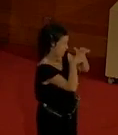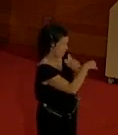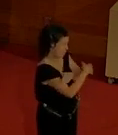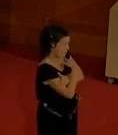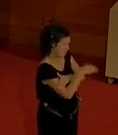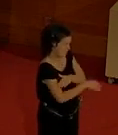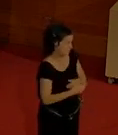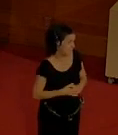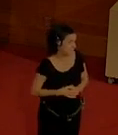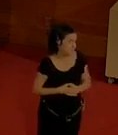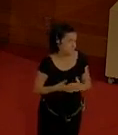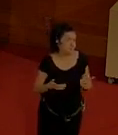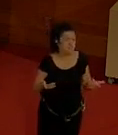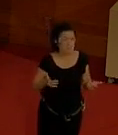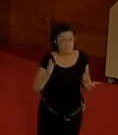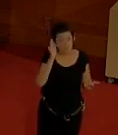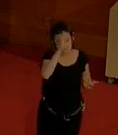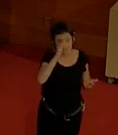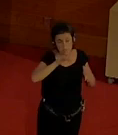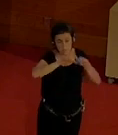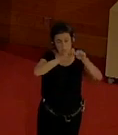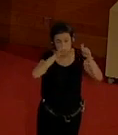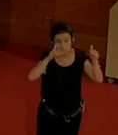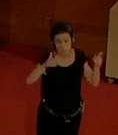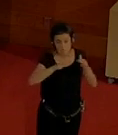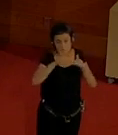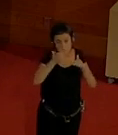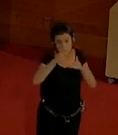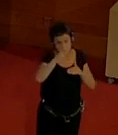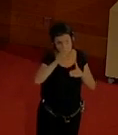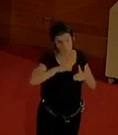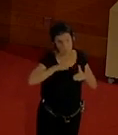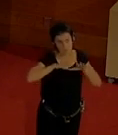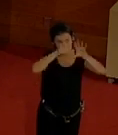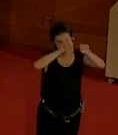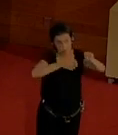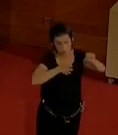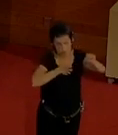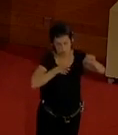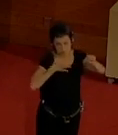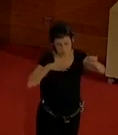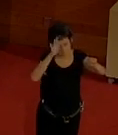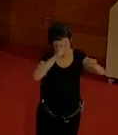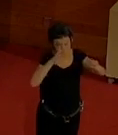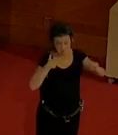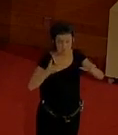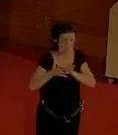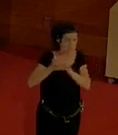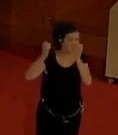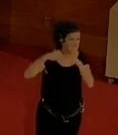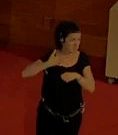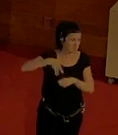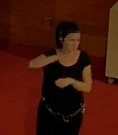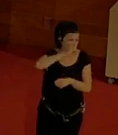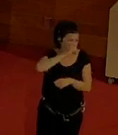teóricamente el espacio exterior está eh eh No se puede militarizar teóricamente pero ya digo ese tratado que tenemos es tan obsoleto